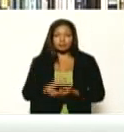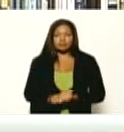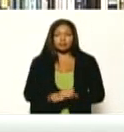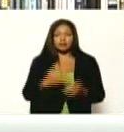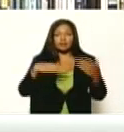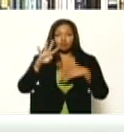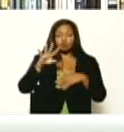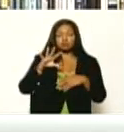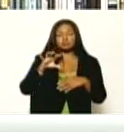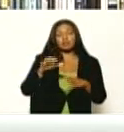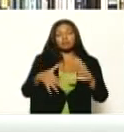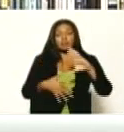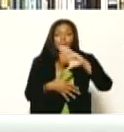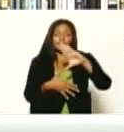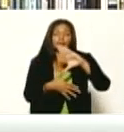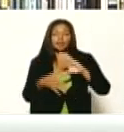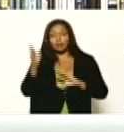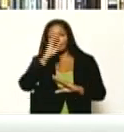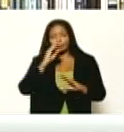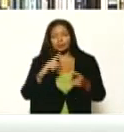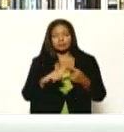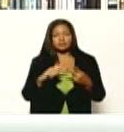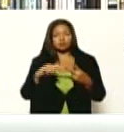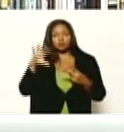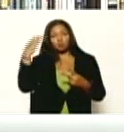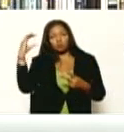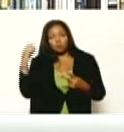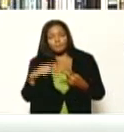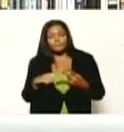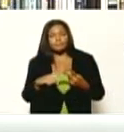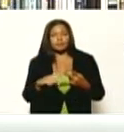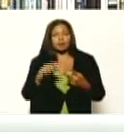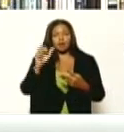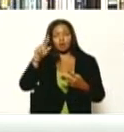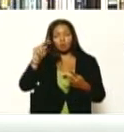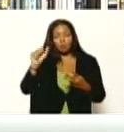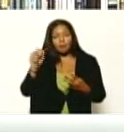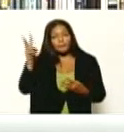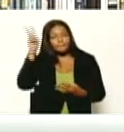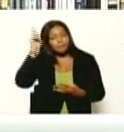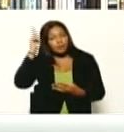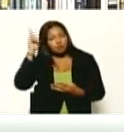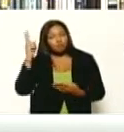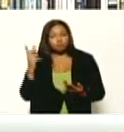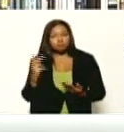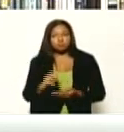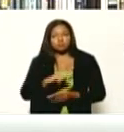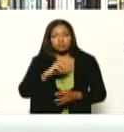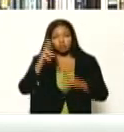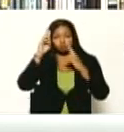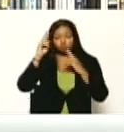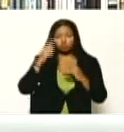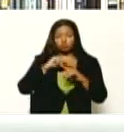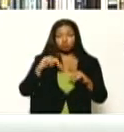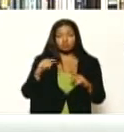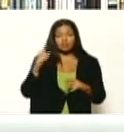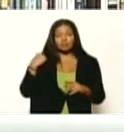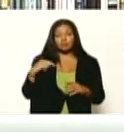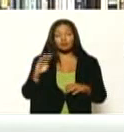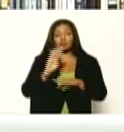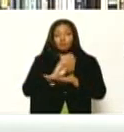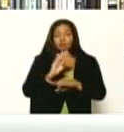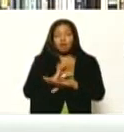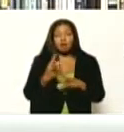de América, entre los que están Brasil, Colombia, Aruba, Perú. Por esa razón consideramos una alta